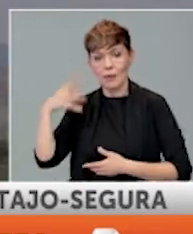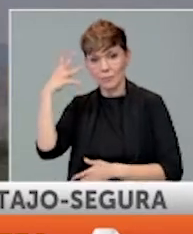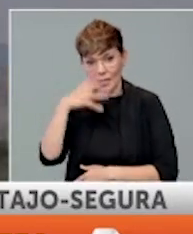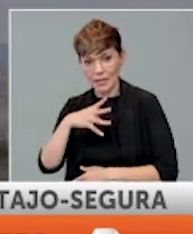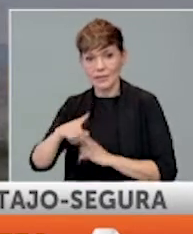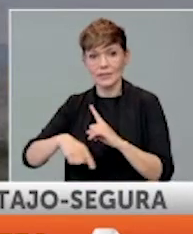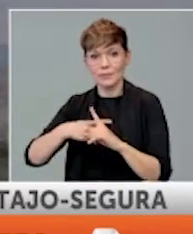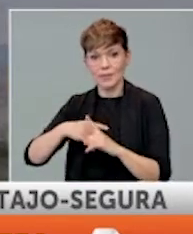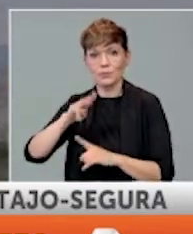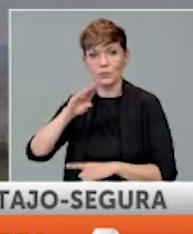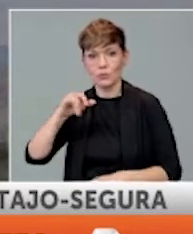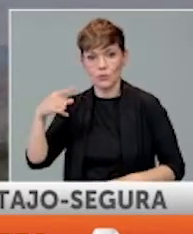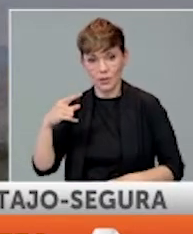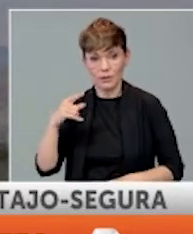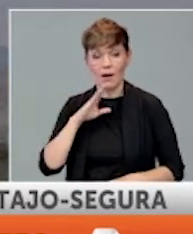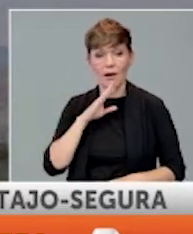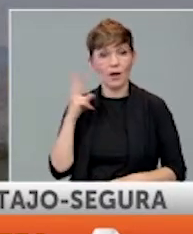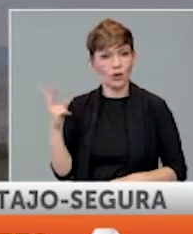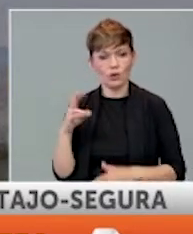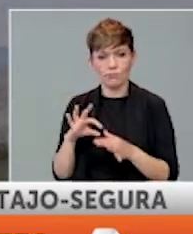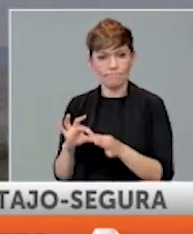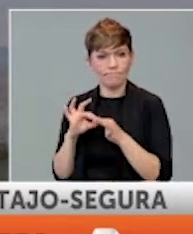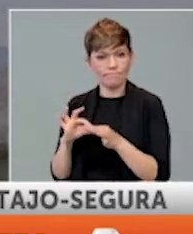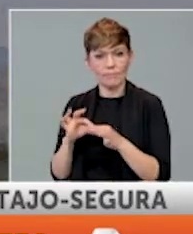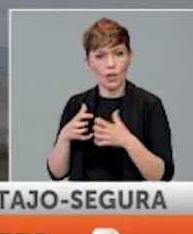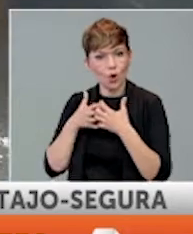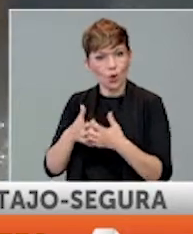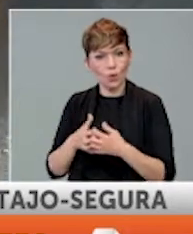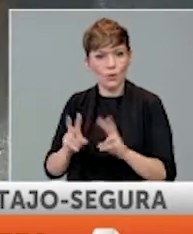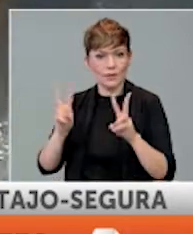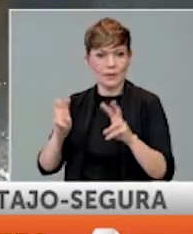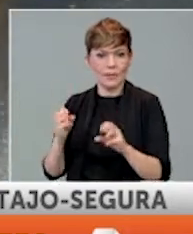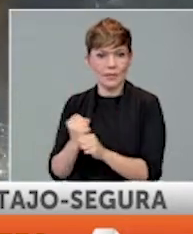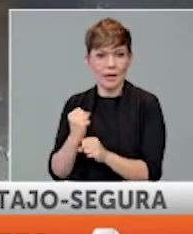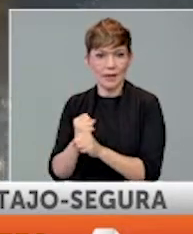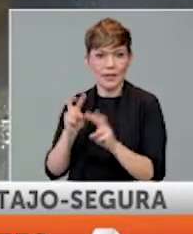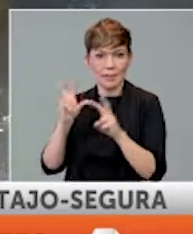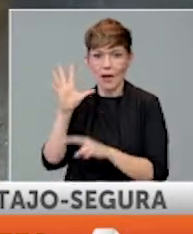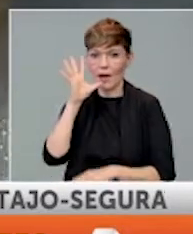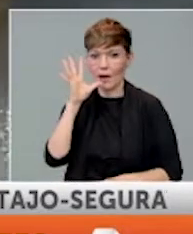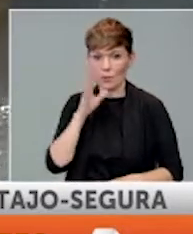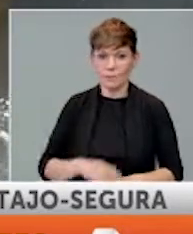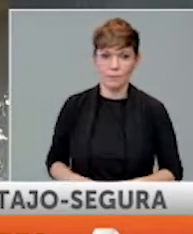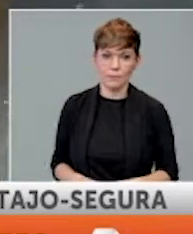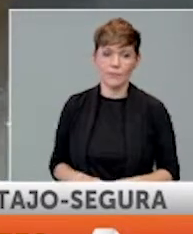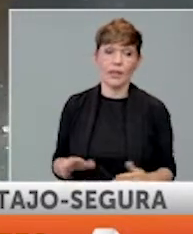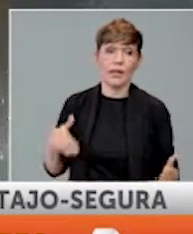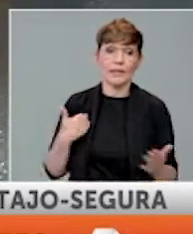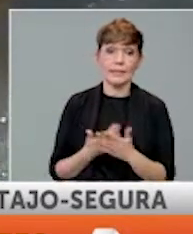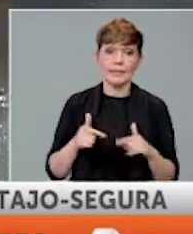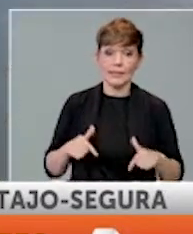Puig, que también estos dos últimos presidentes siempre han estado al pie del cañón, incluso cuando venían mal dadas, puesto que en el caso de